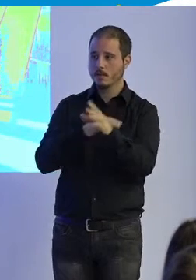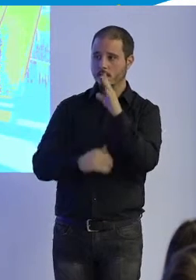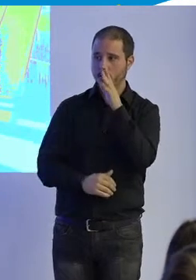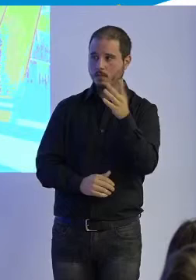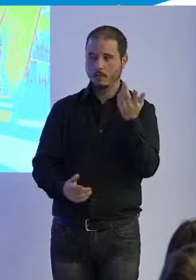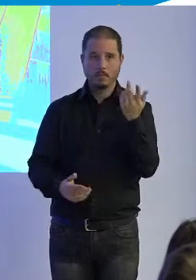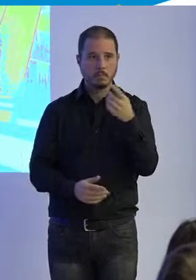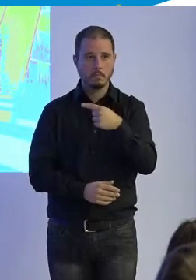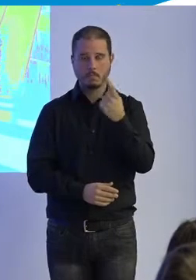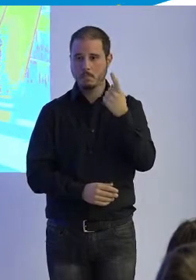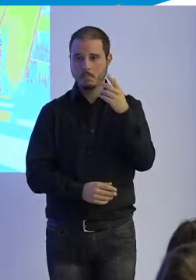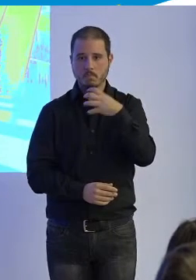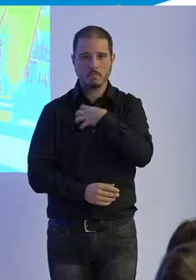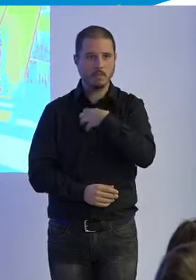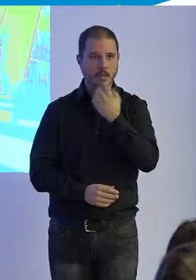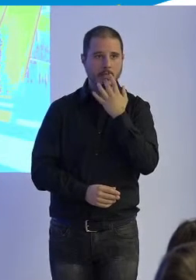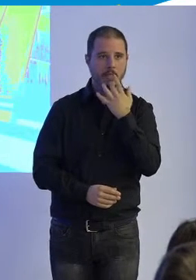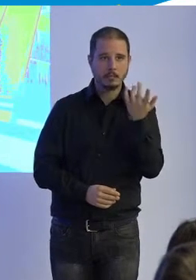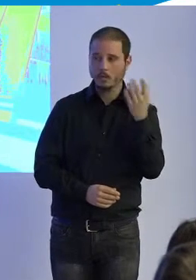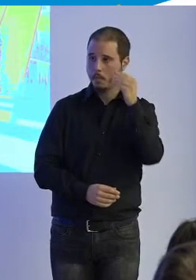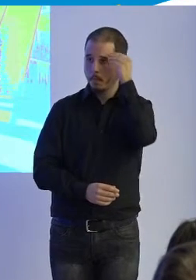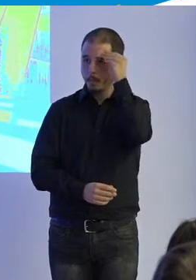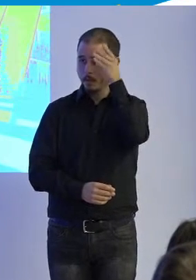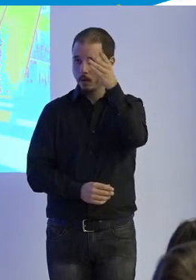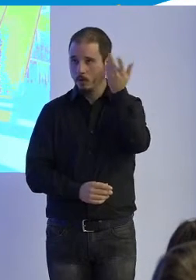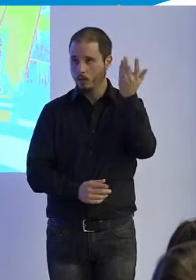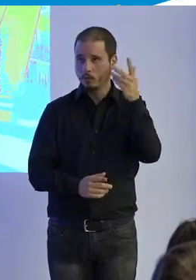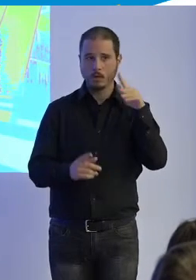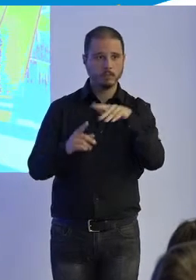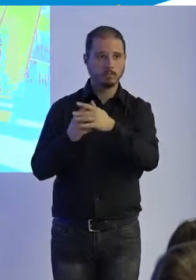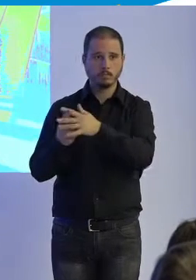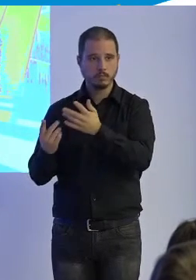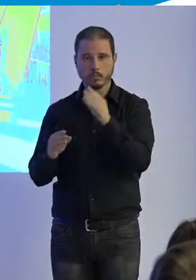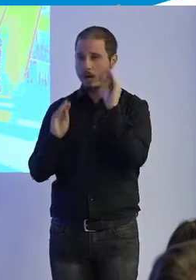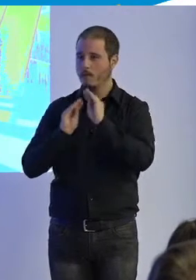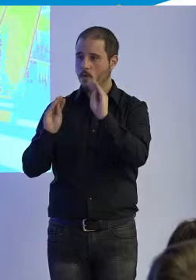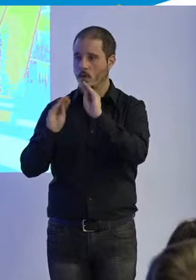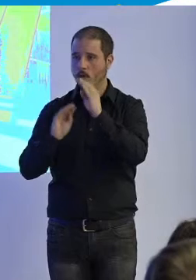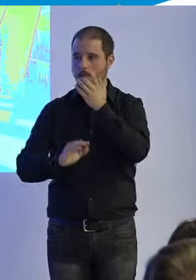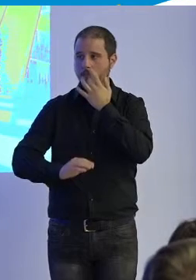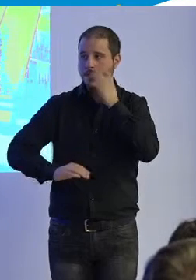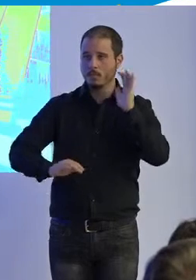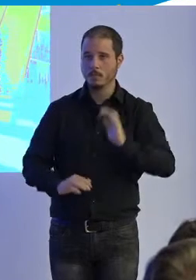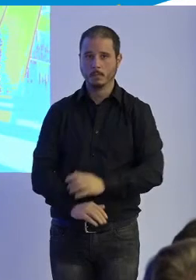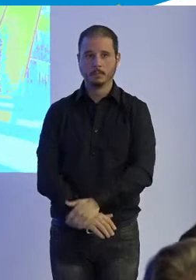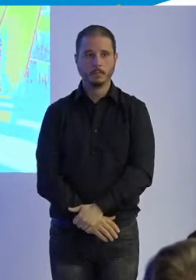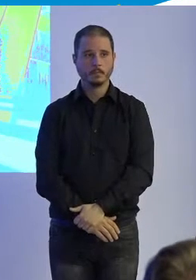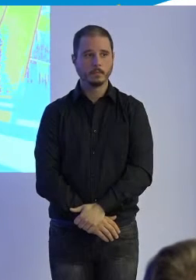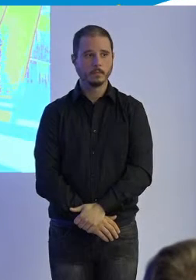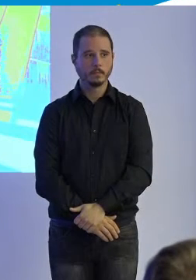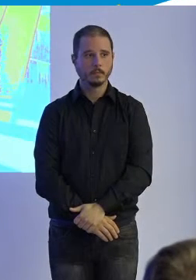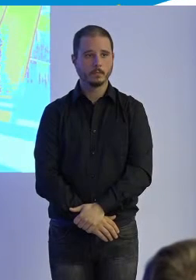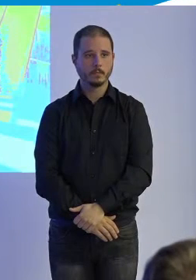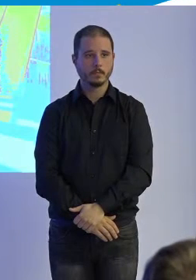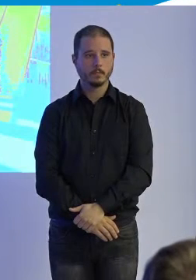la industria de la aviónica, por ejemplo, sin máquinas de realidad virtual para poder aprender, ¿no?, para esas formaciones. Entonces, para hablar de